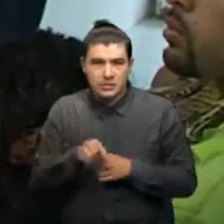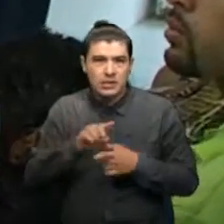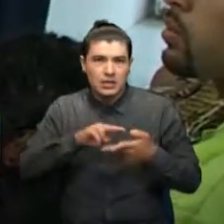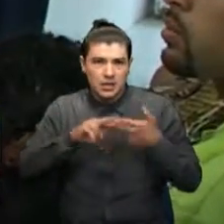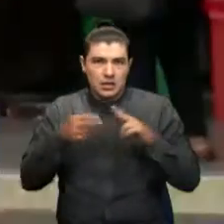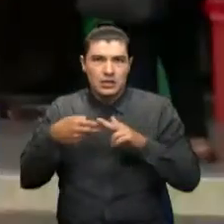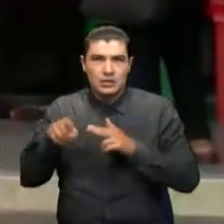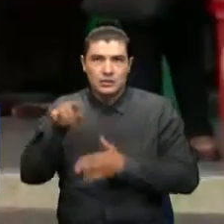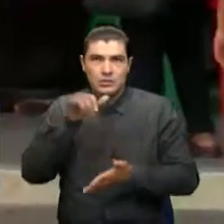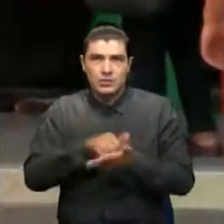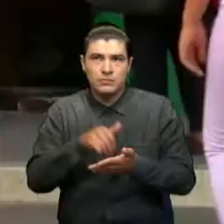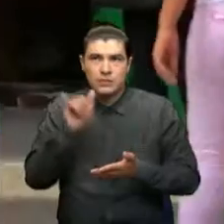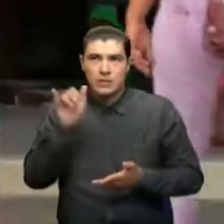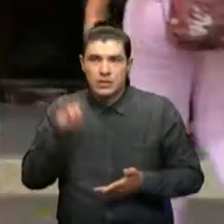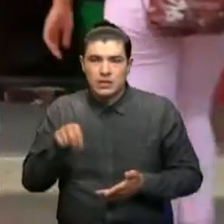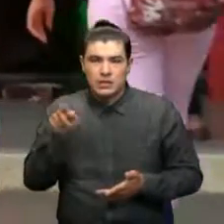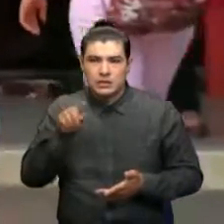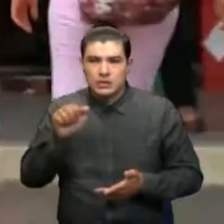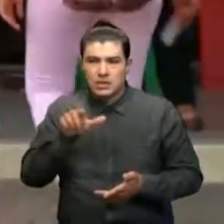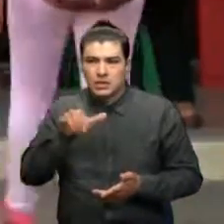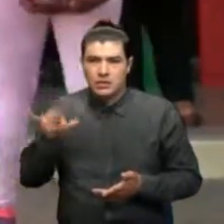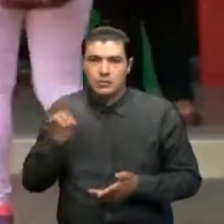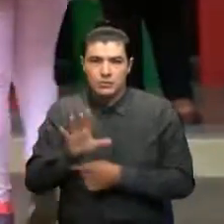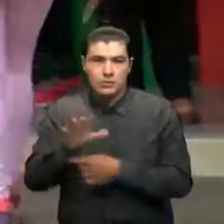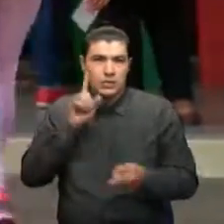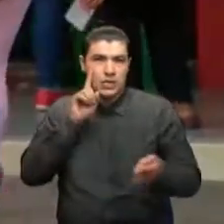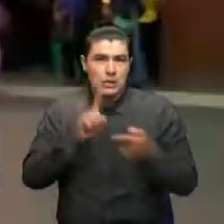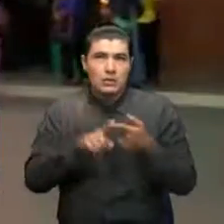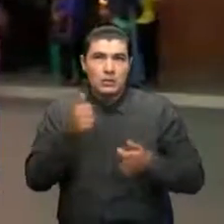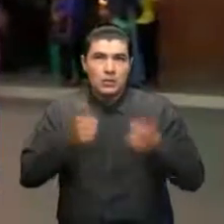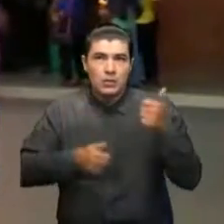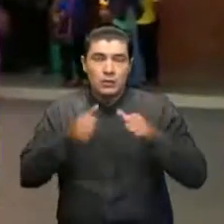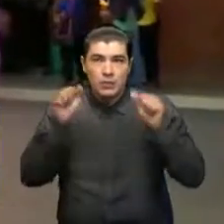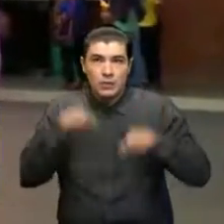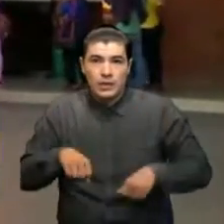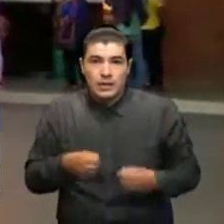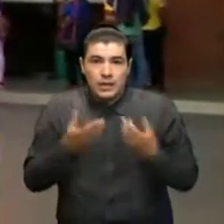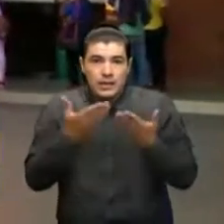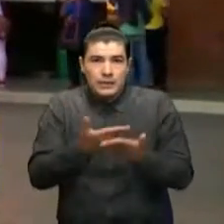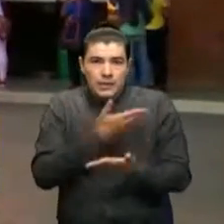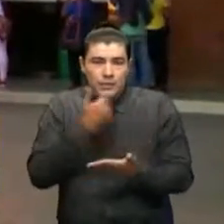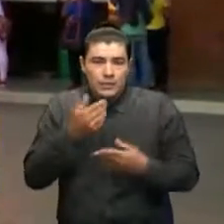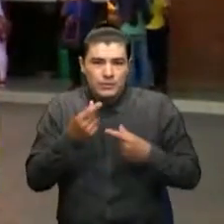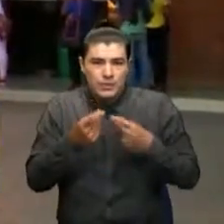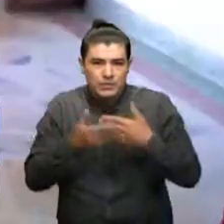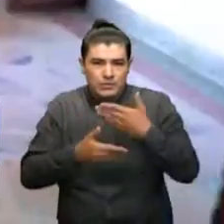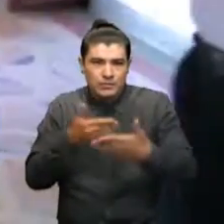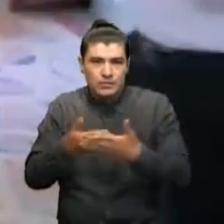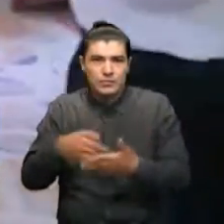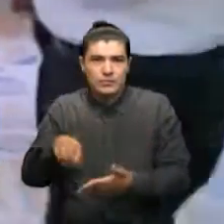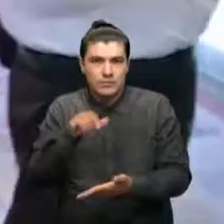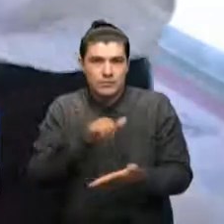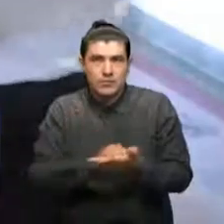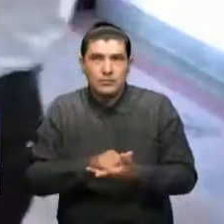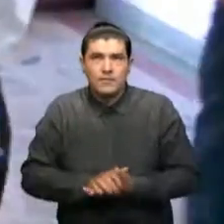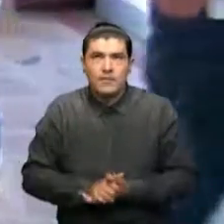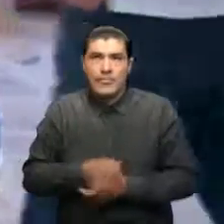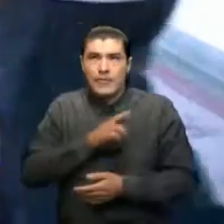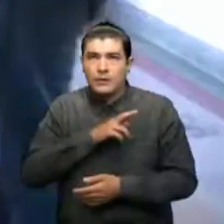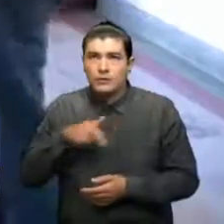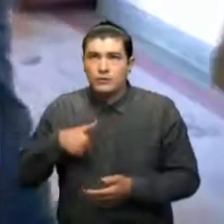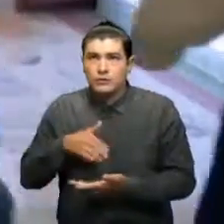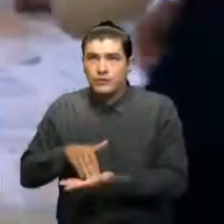lo señalado por insalud buscando así descongestionar universitario erasmo meoz estamos